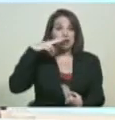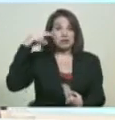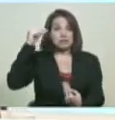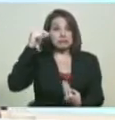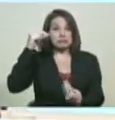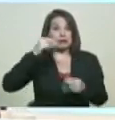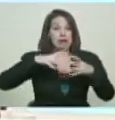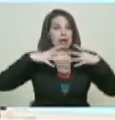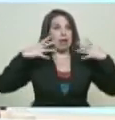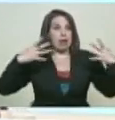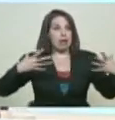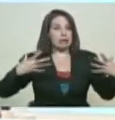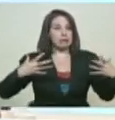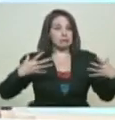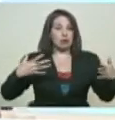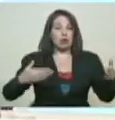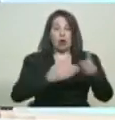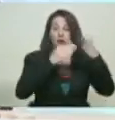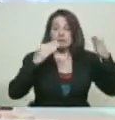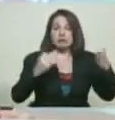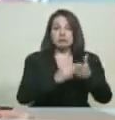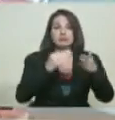contra el feudalismo